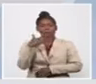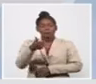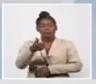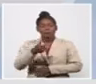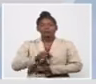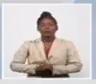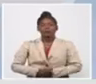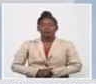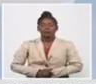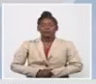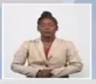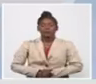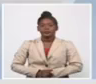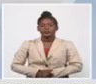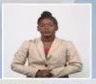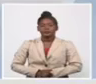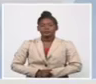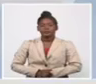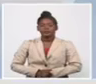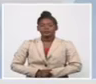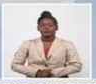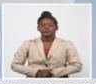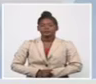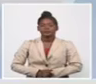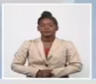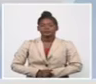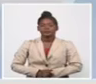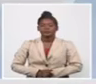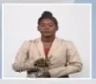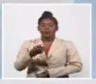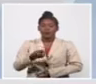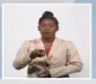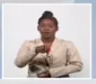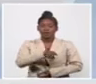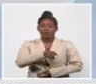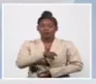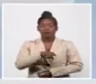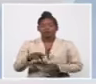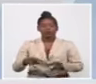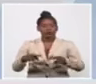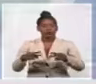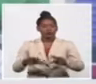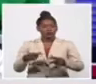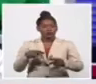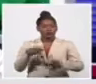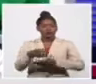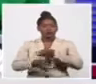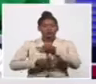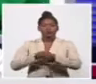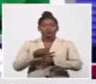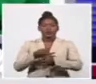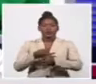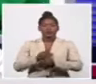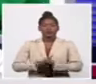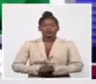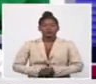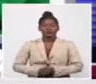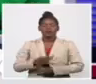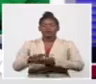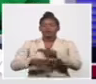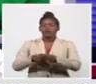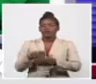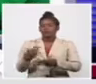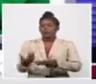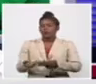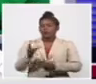ido diagnosticando. Ayer nuevamente se procesaron un